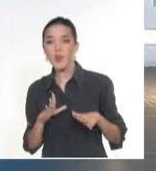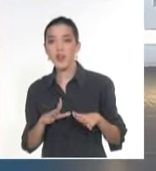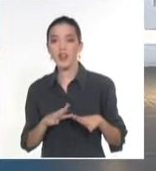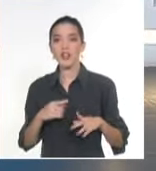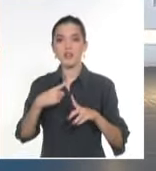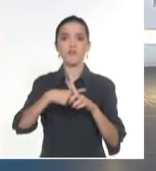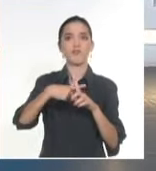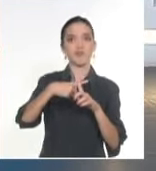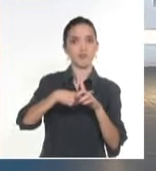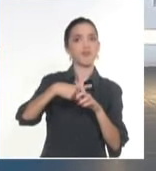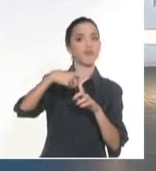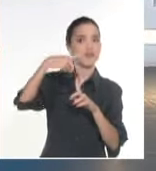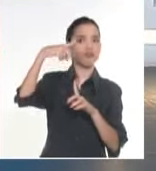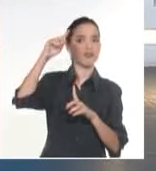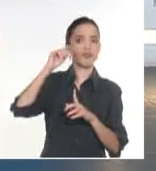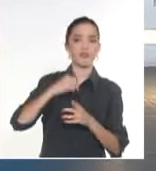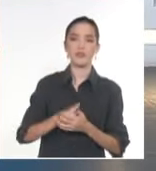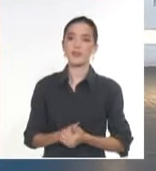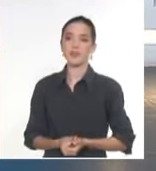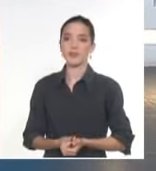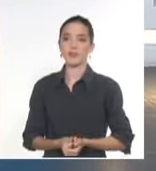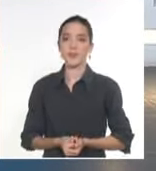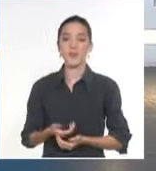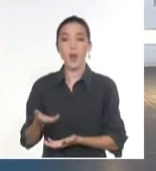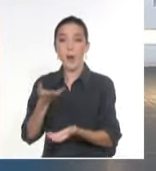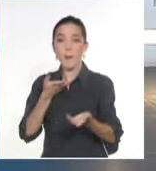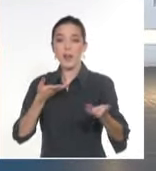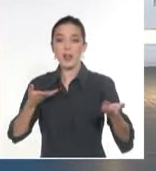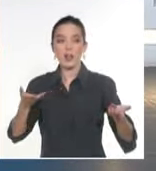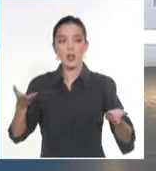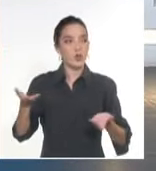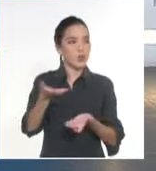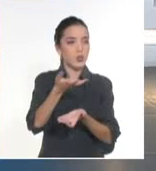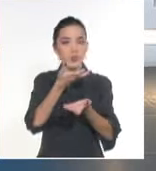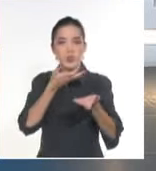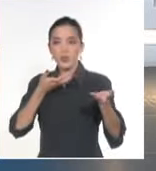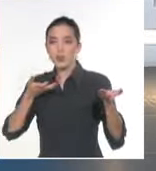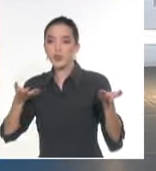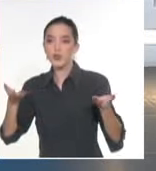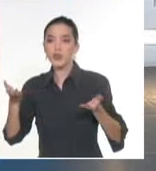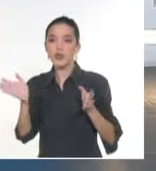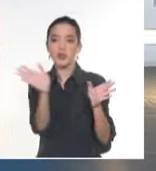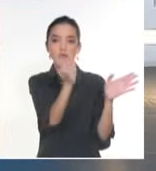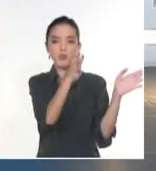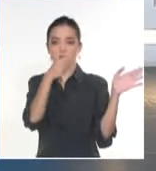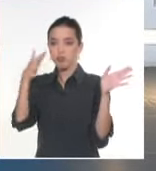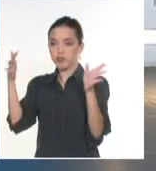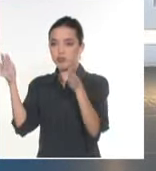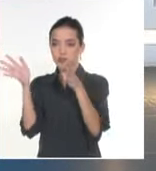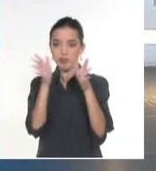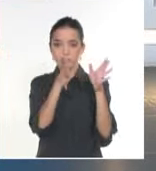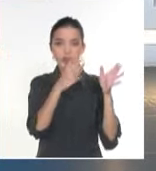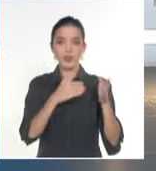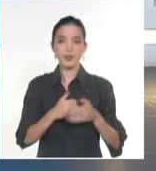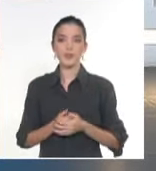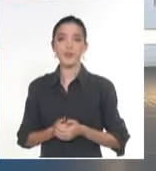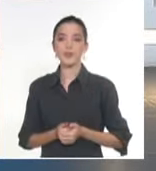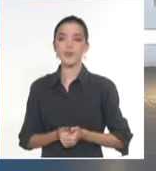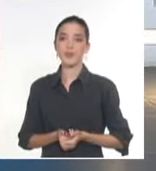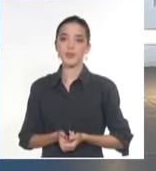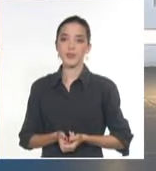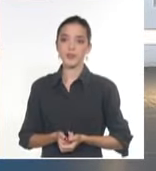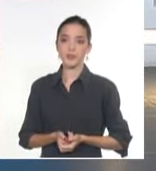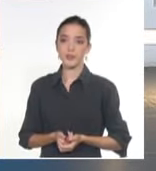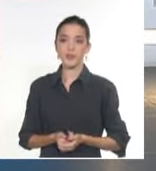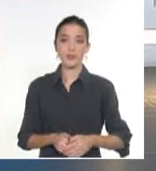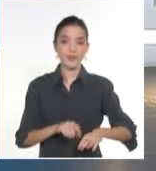superiores estas temperaturas. Los vientos variables débiles en zonas de la costa norte durante la tarde, con rumbos entre el nordeste y el este hasta 25 kilómetros por hora. Tendremos oleaje